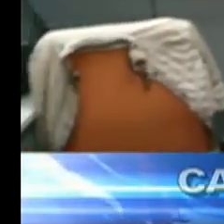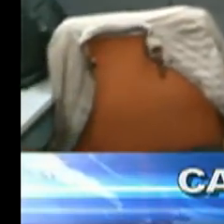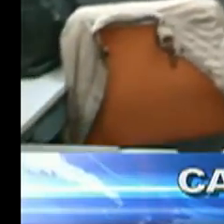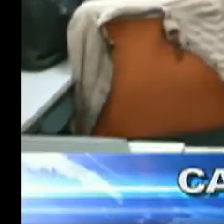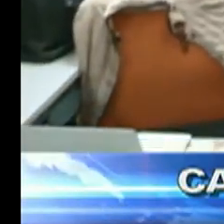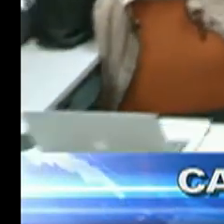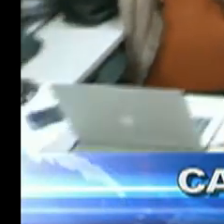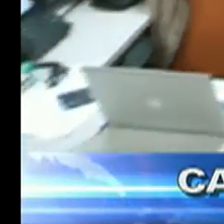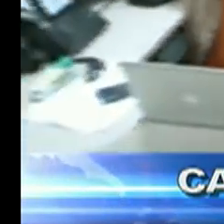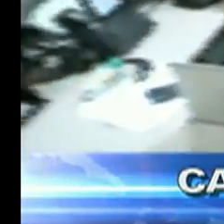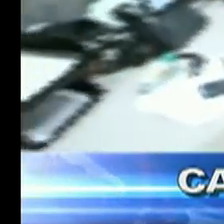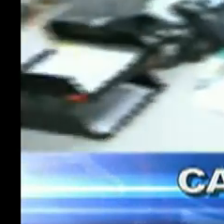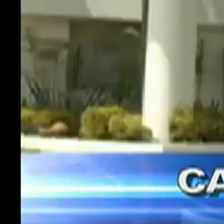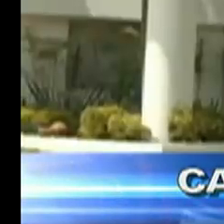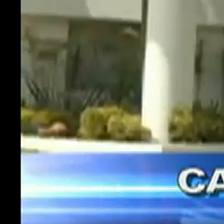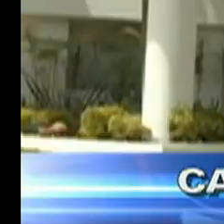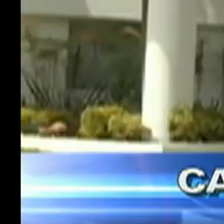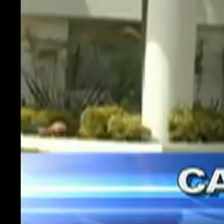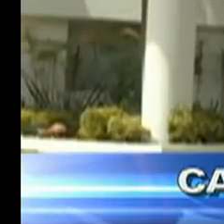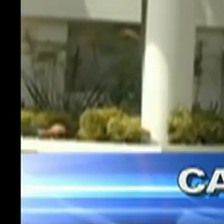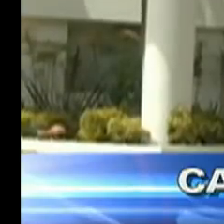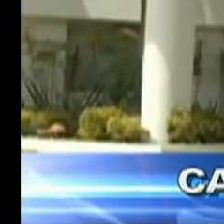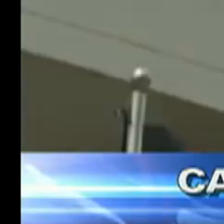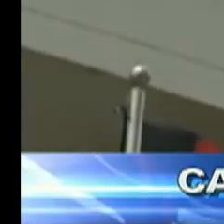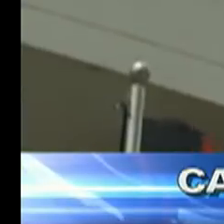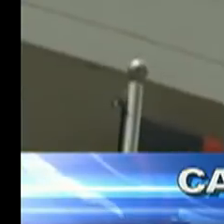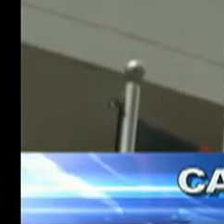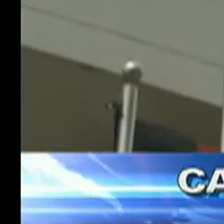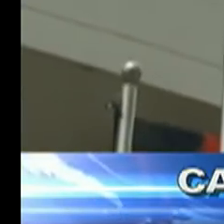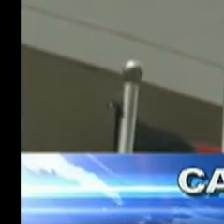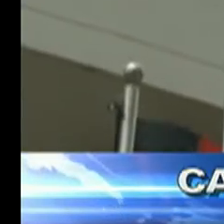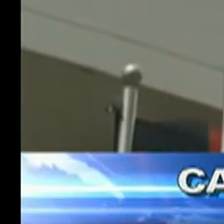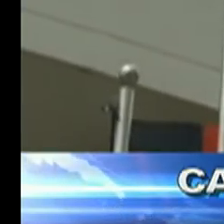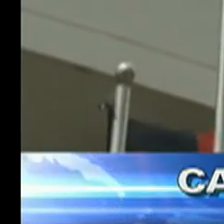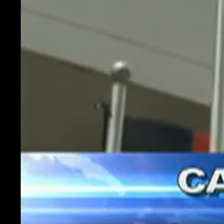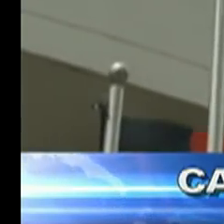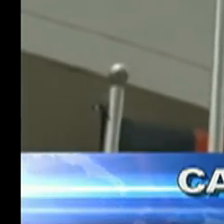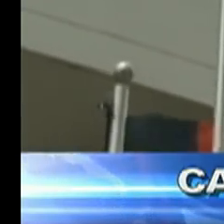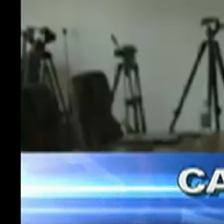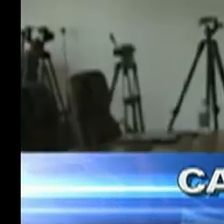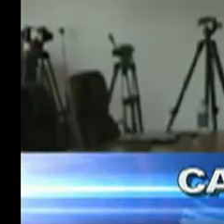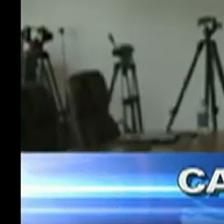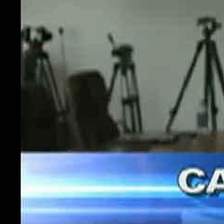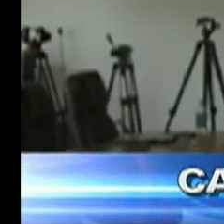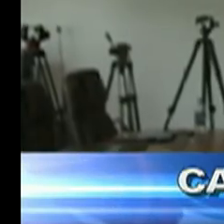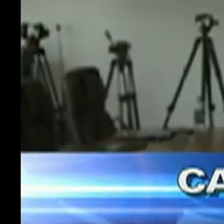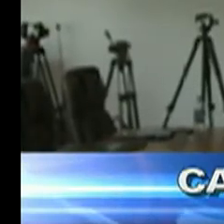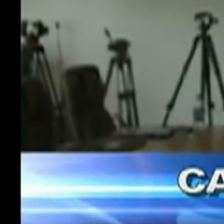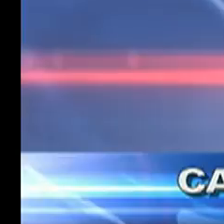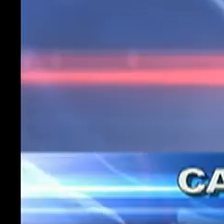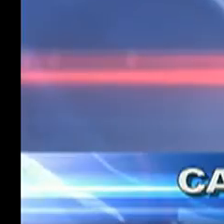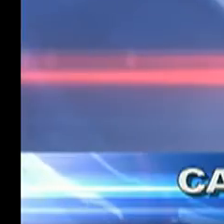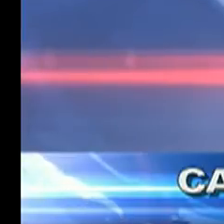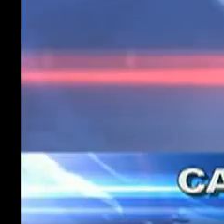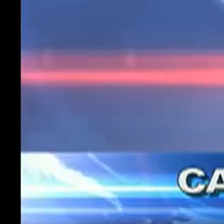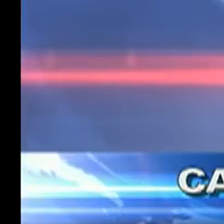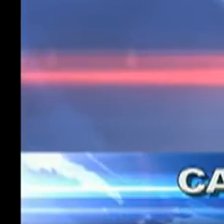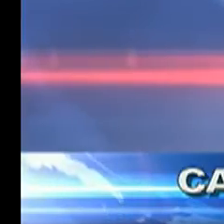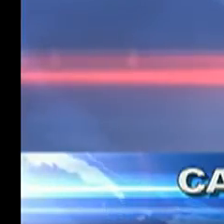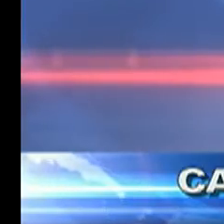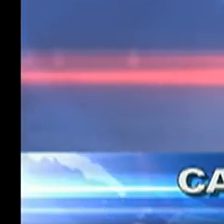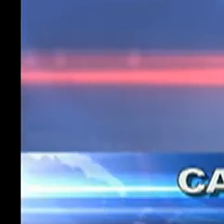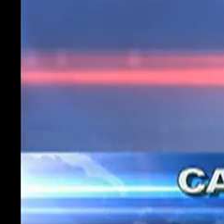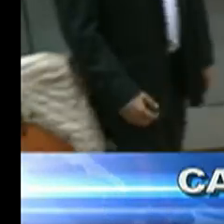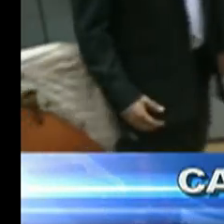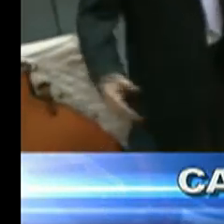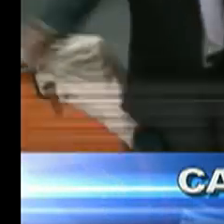cambios en el gobierno jorge costa reemplaza a rommy vallejo en la secretaria nacional de inteligencia y andrés michelena es el nuevo secretario